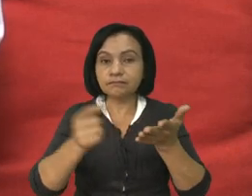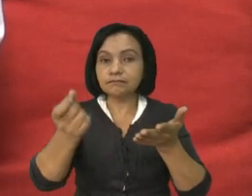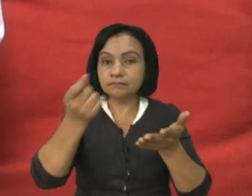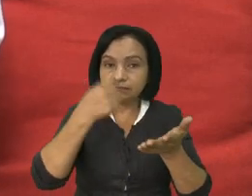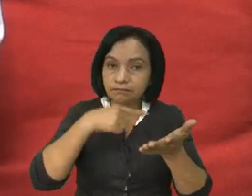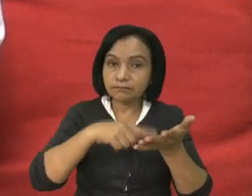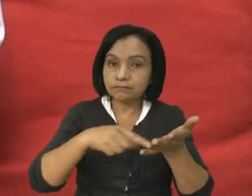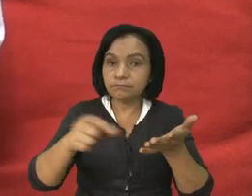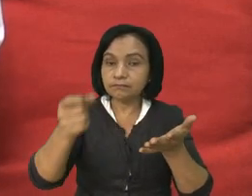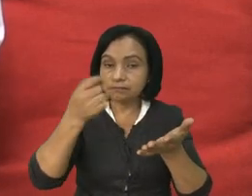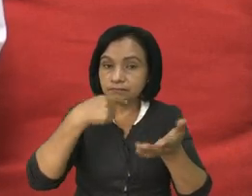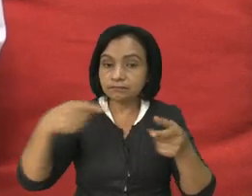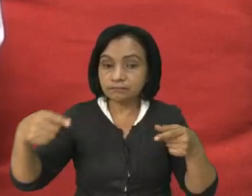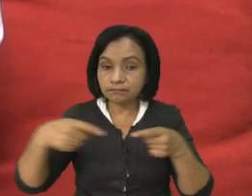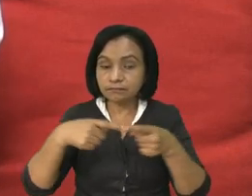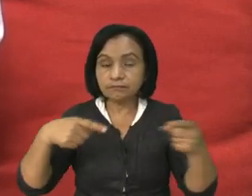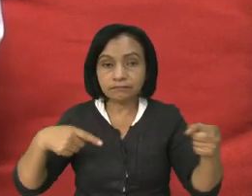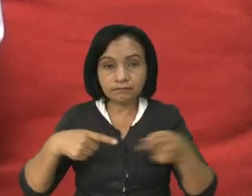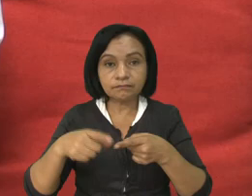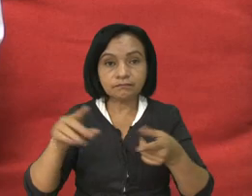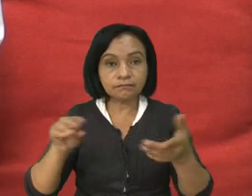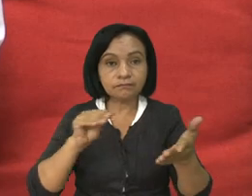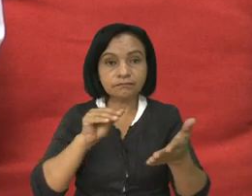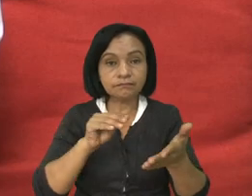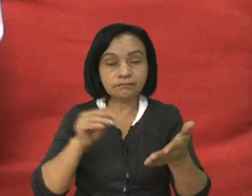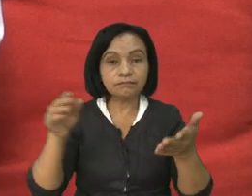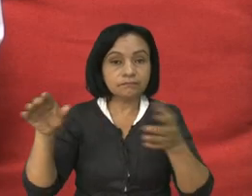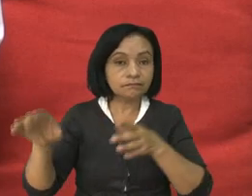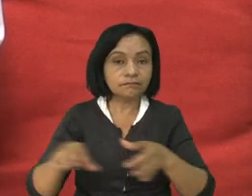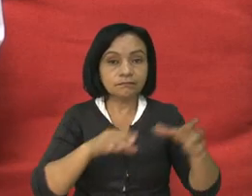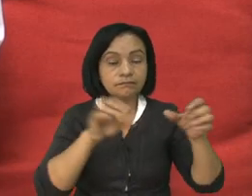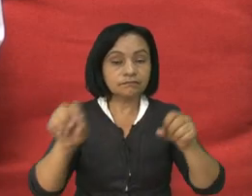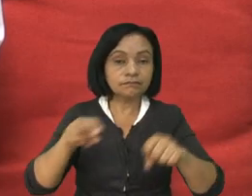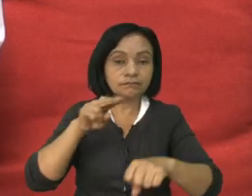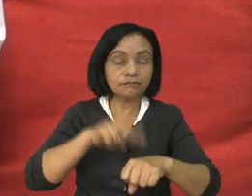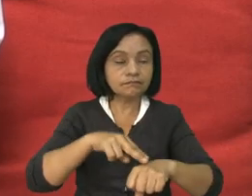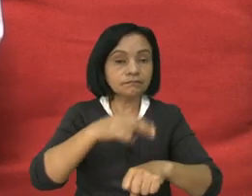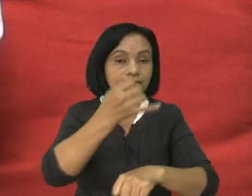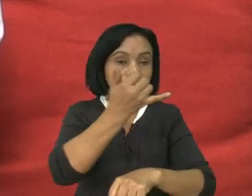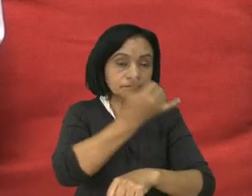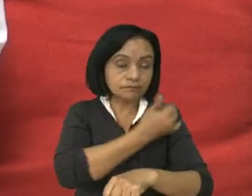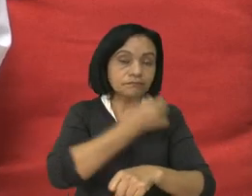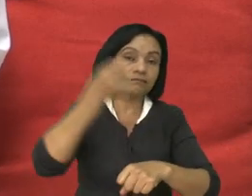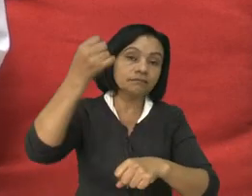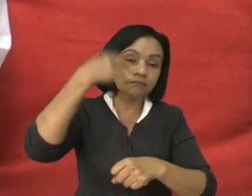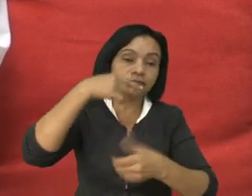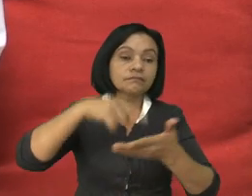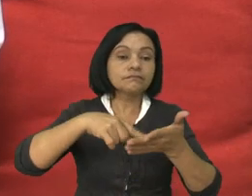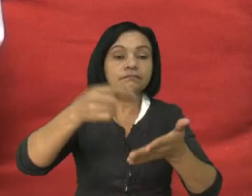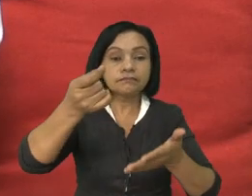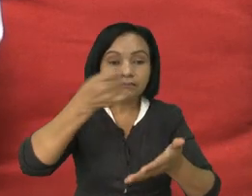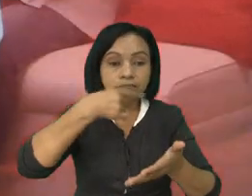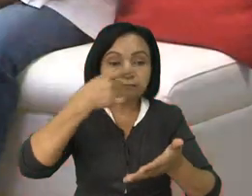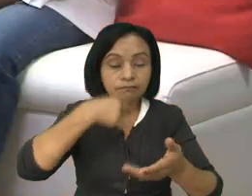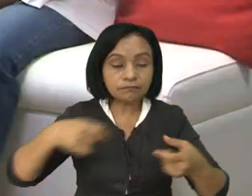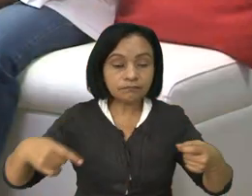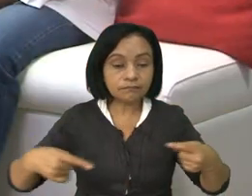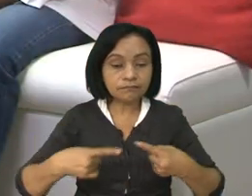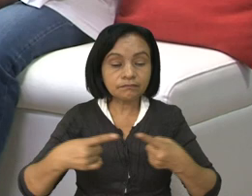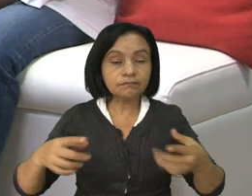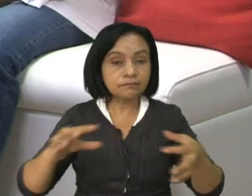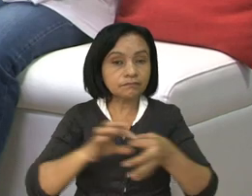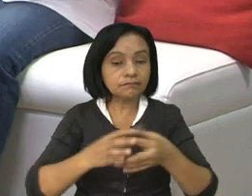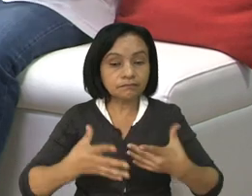Uh-huh. Aparte, nosotros integramos en la Jornada Nacional de Vacunación, incluimos la desparasitación